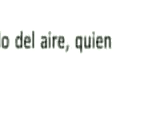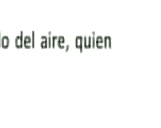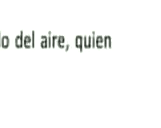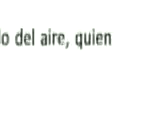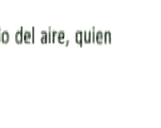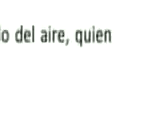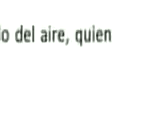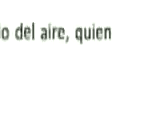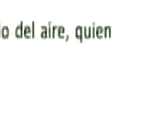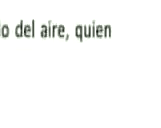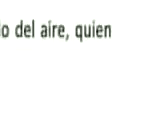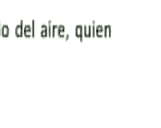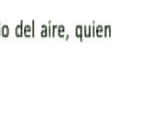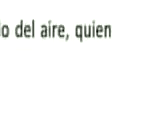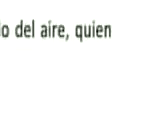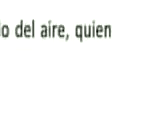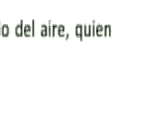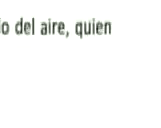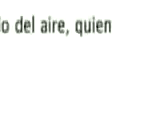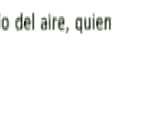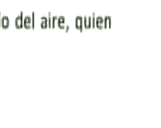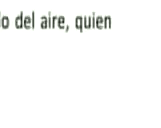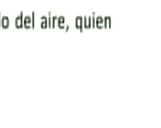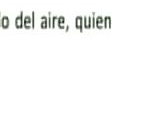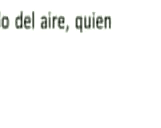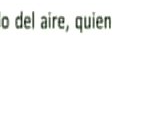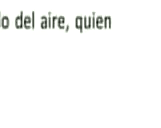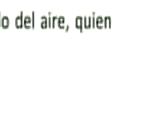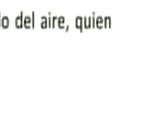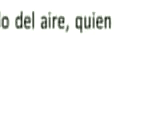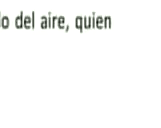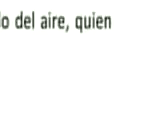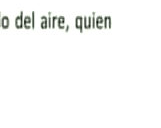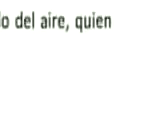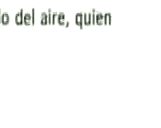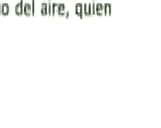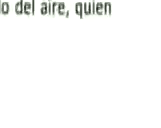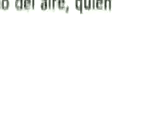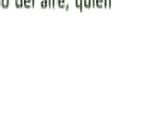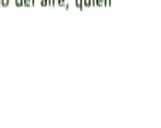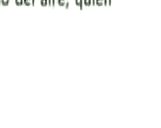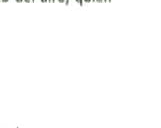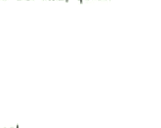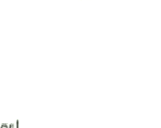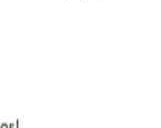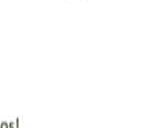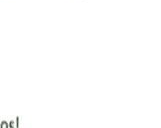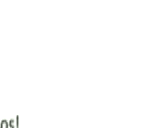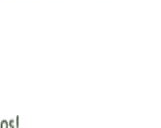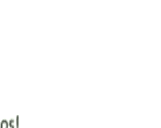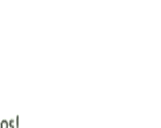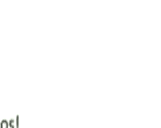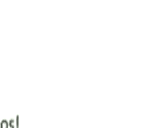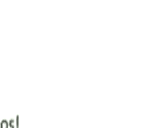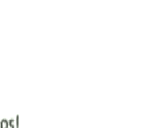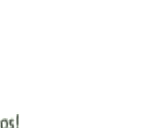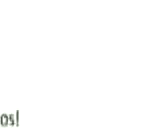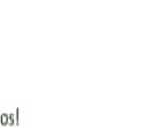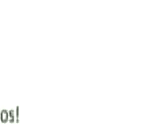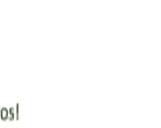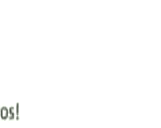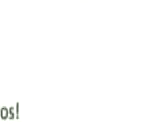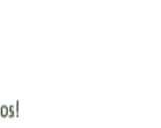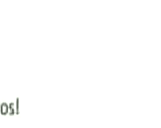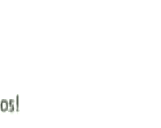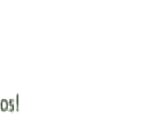militar bolivariana, hoy por instrucciones de nuestro comandante en jefe ha sido ascendido post-mortem al grado de general de brigada. Por